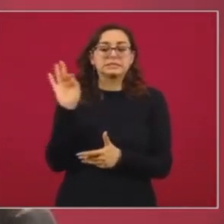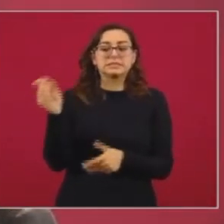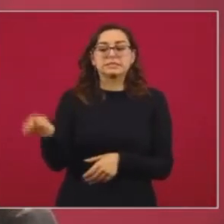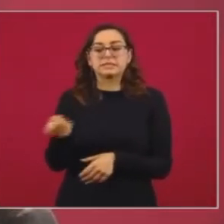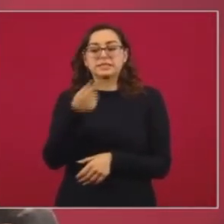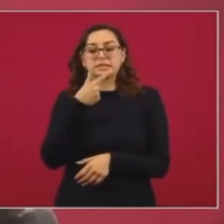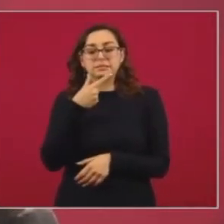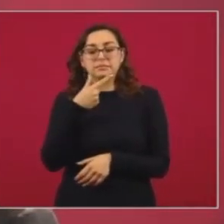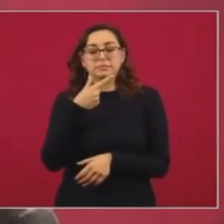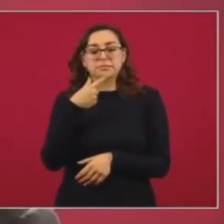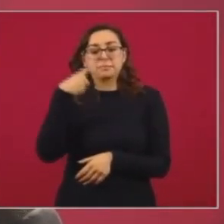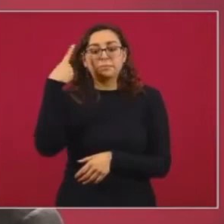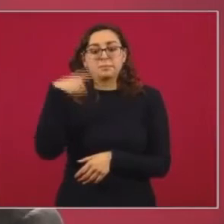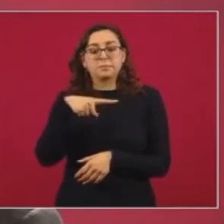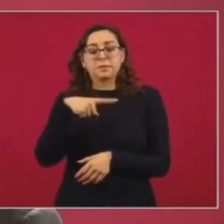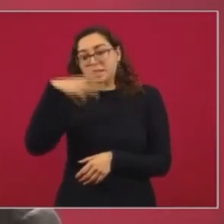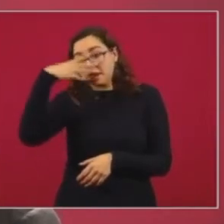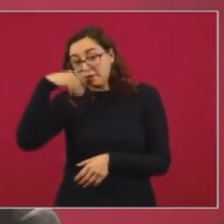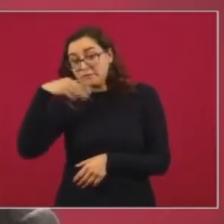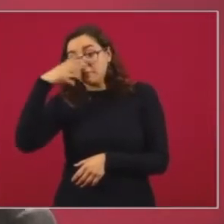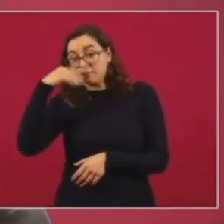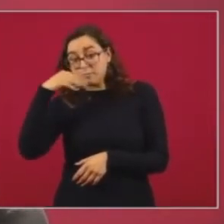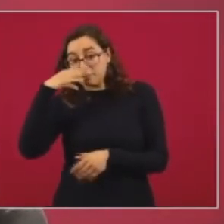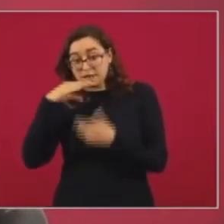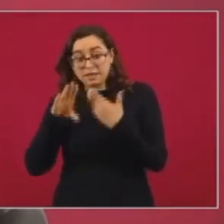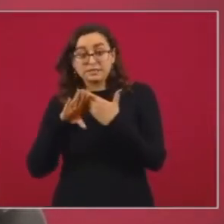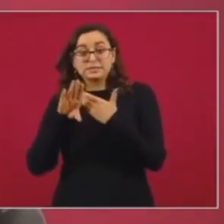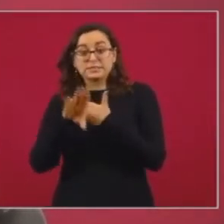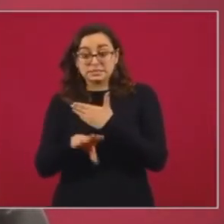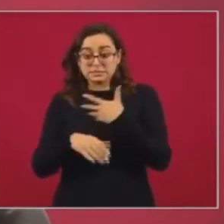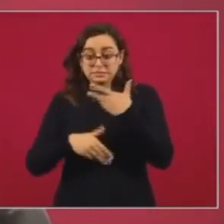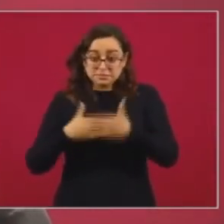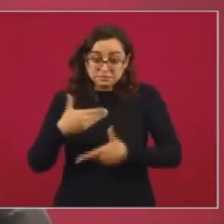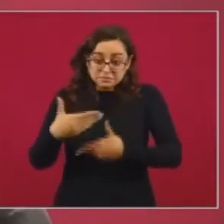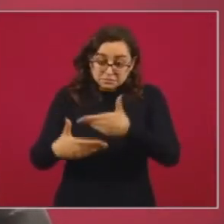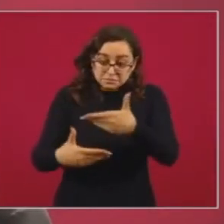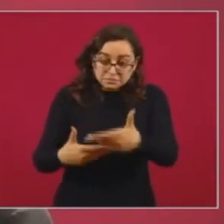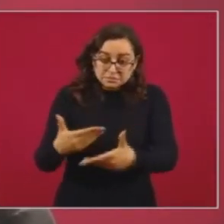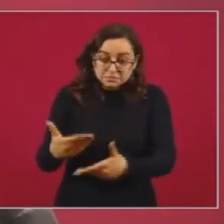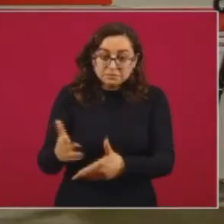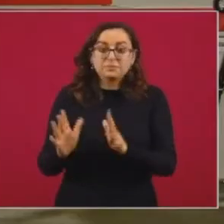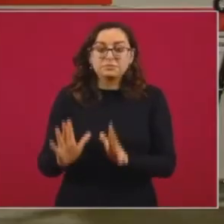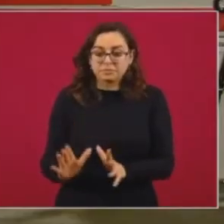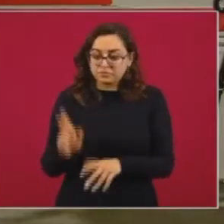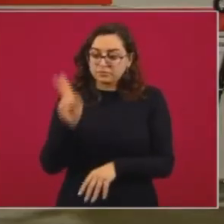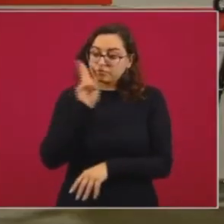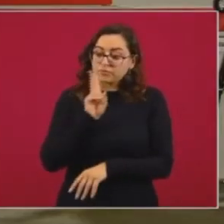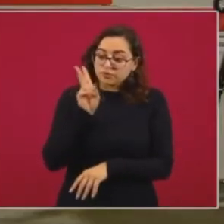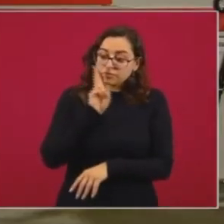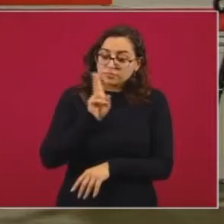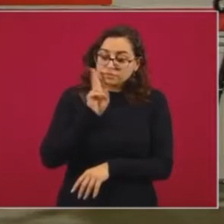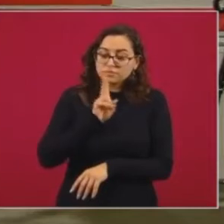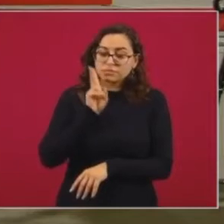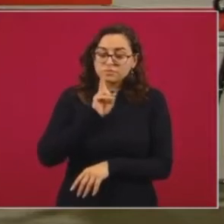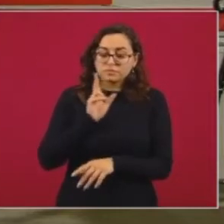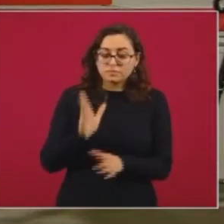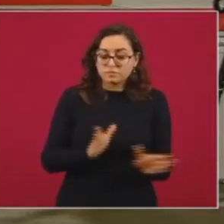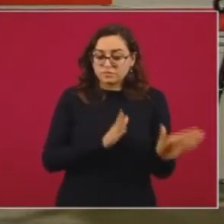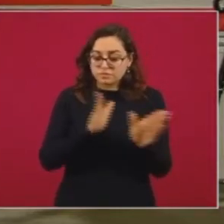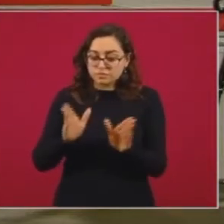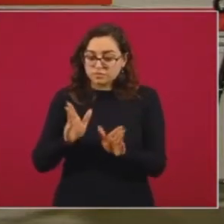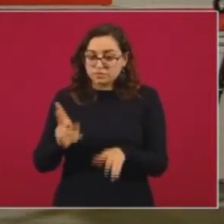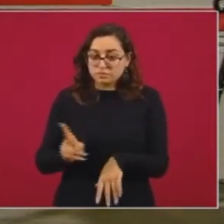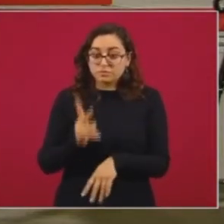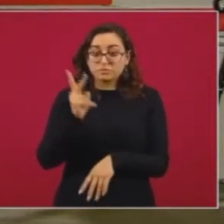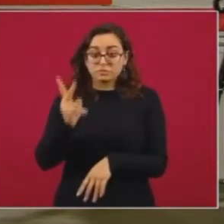la prevención y tratamiento de la influenza. Ya se han mostrado ciertas utilidades en los ensayos clínicos fase 2,